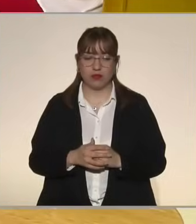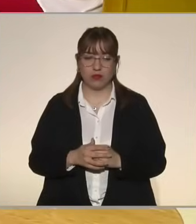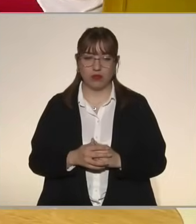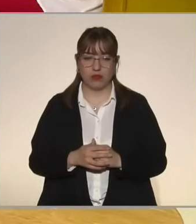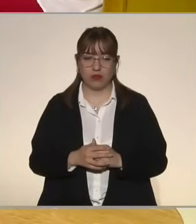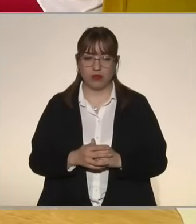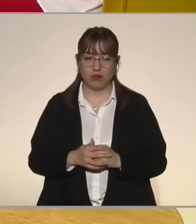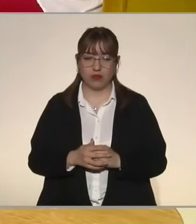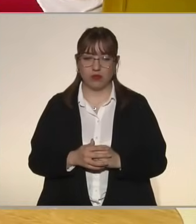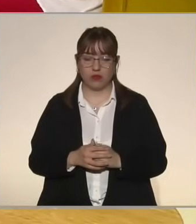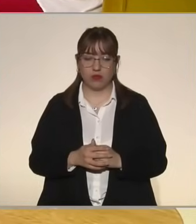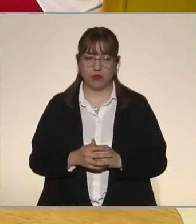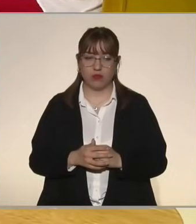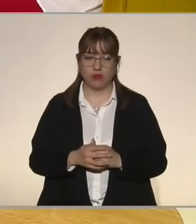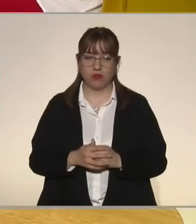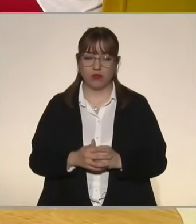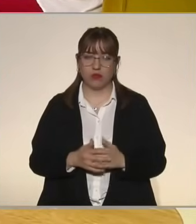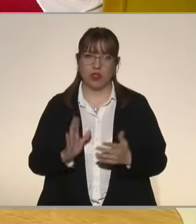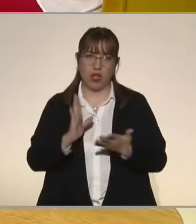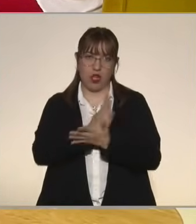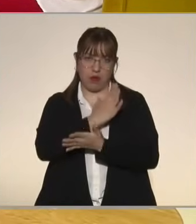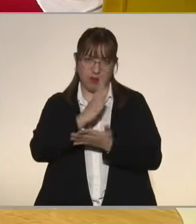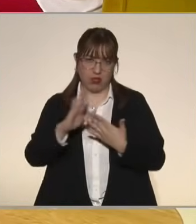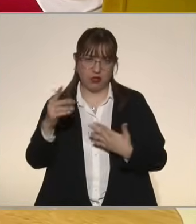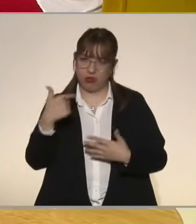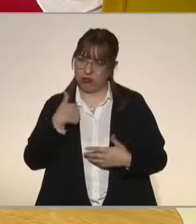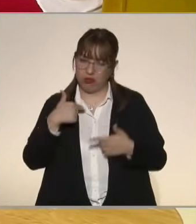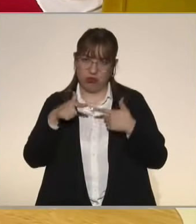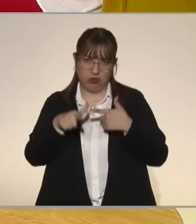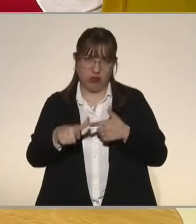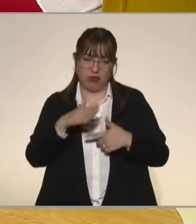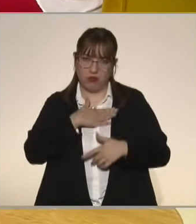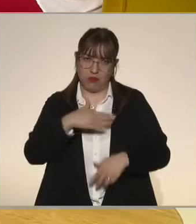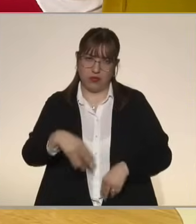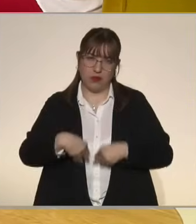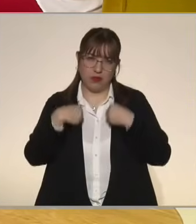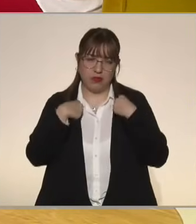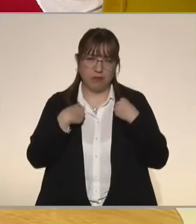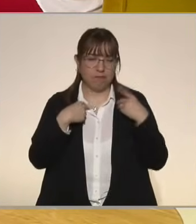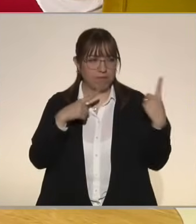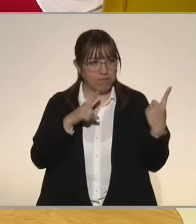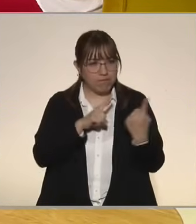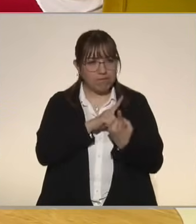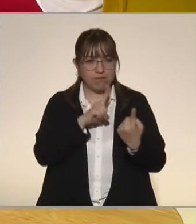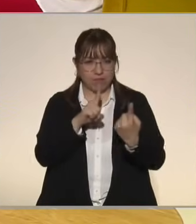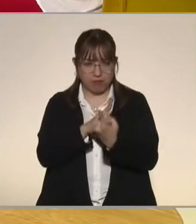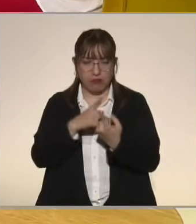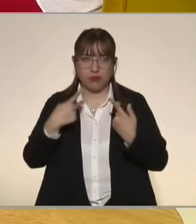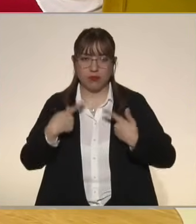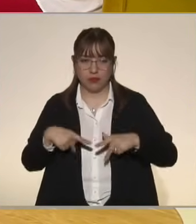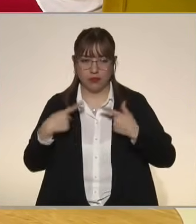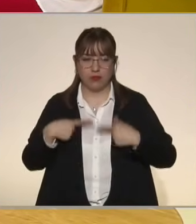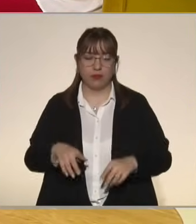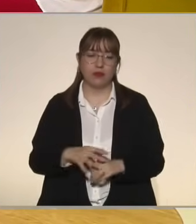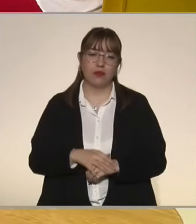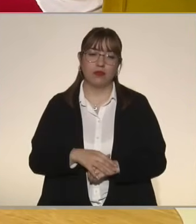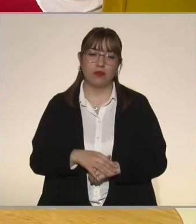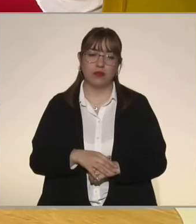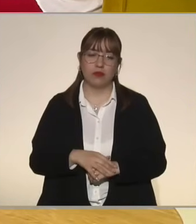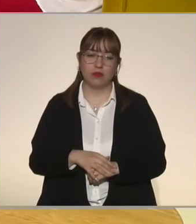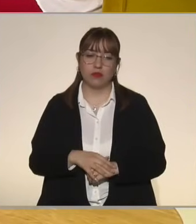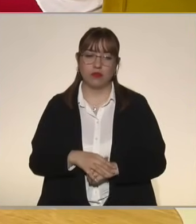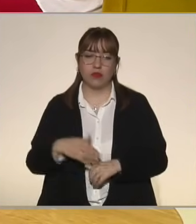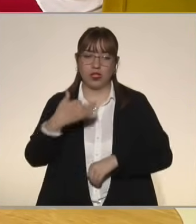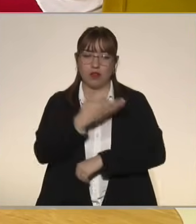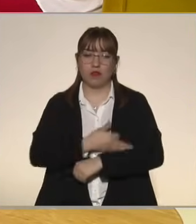también que pues puedo seguir siendo útil para las demás personas. Efectivamente, de todos mis familiares, somos 30